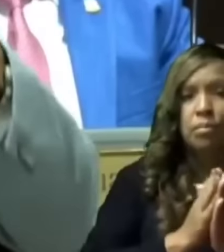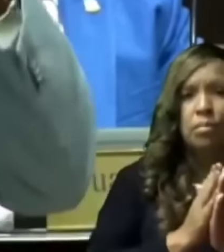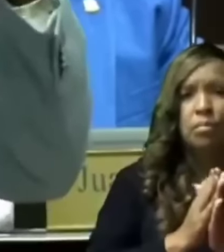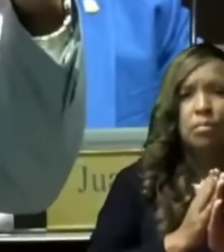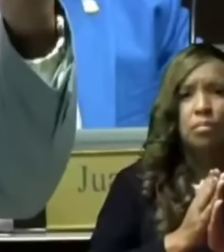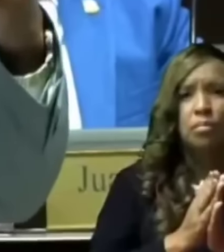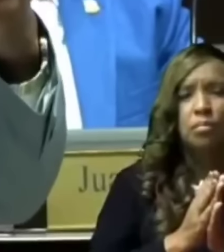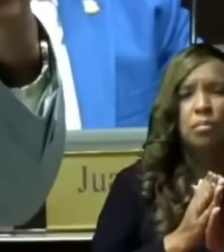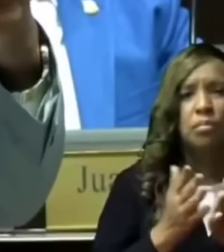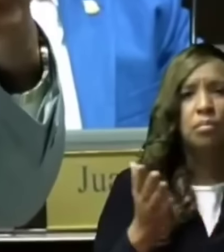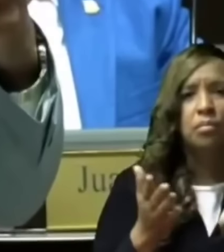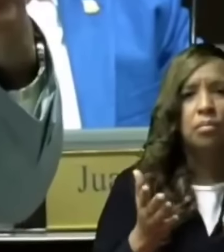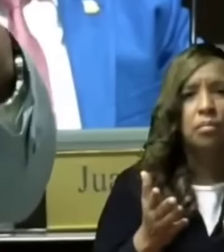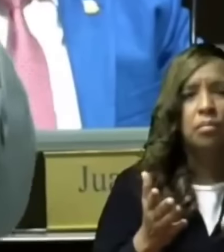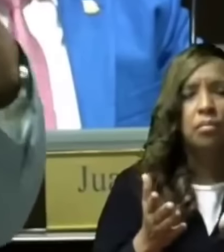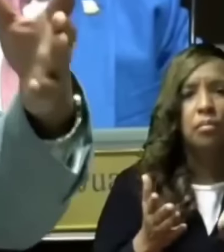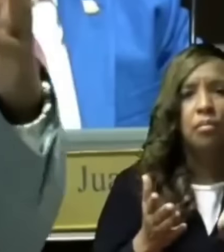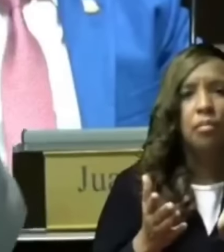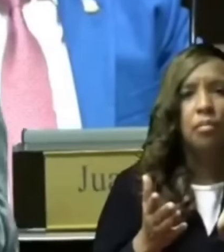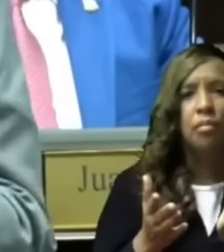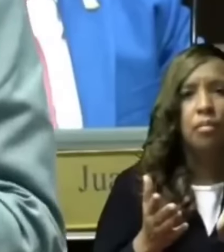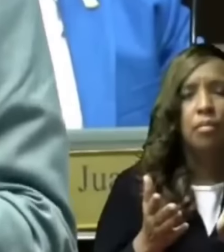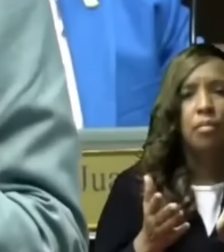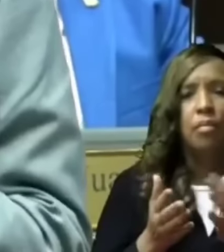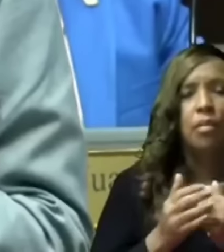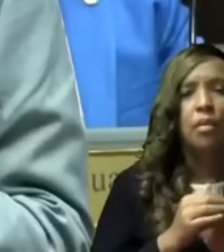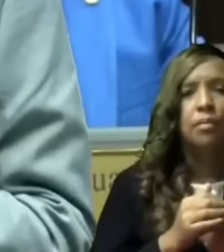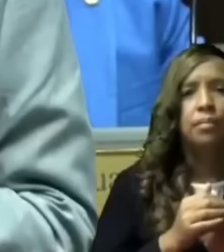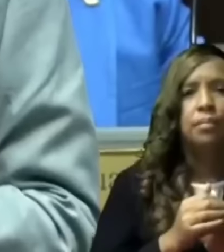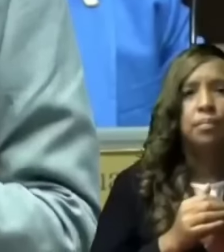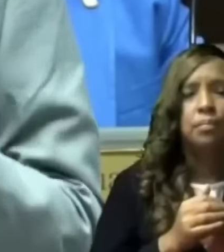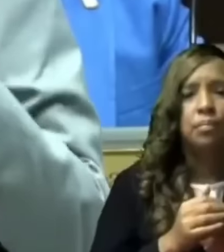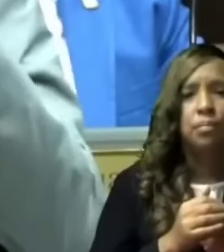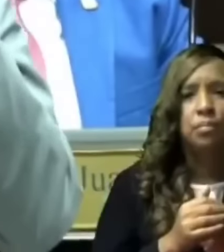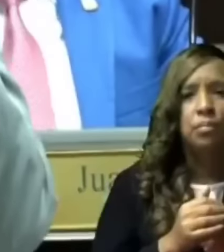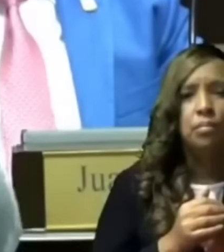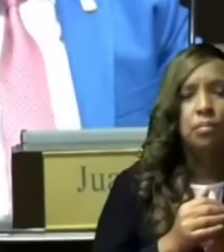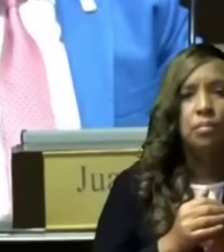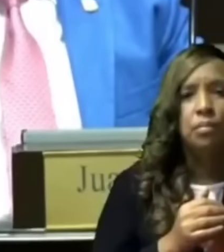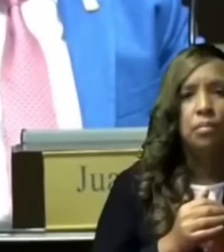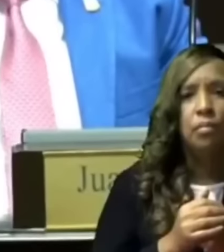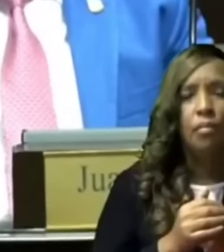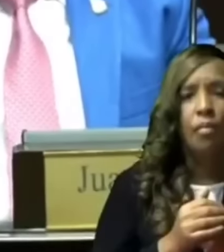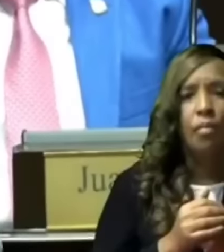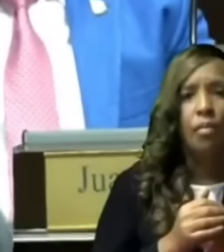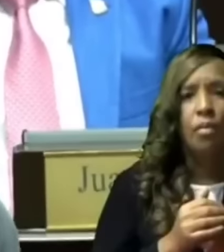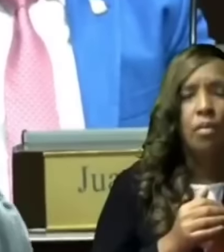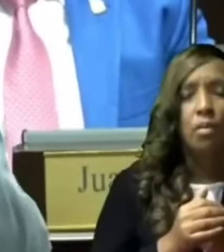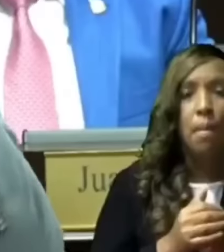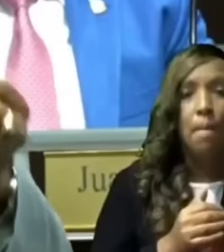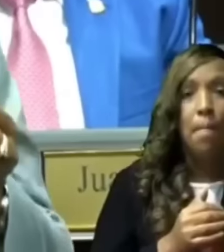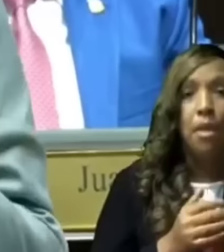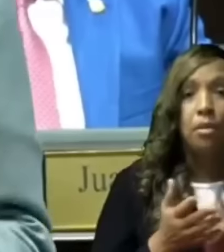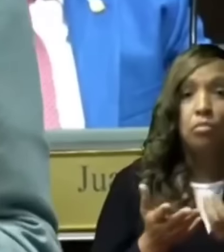Algo paradójico y que no entendemos, presidente, porque los diputados se eligen o